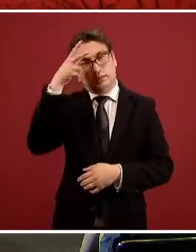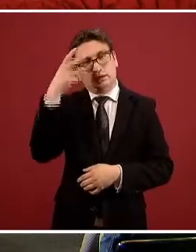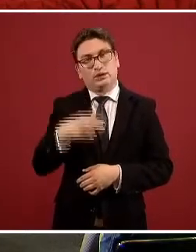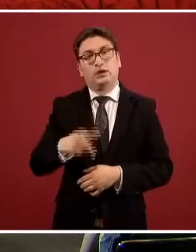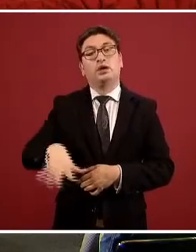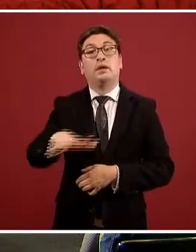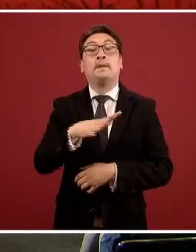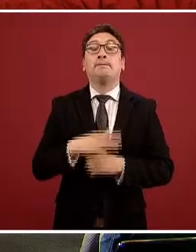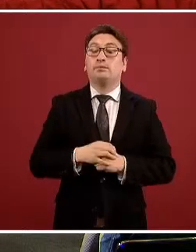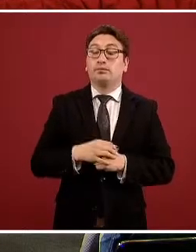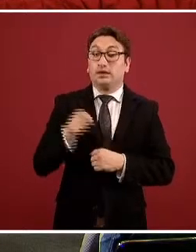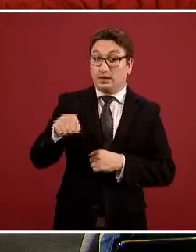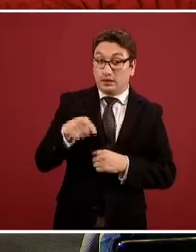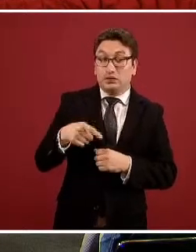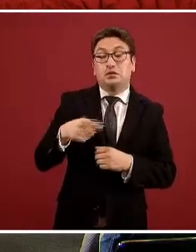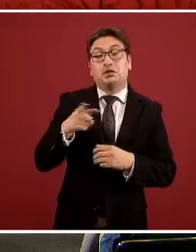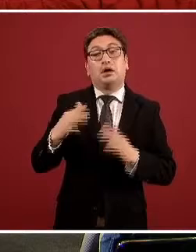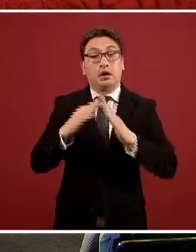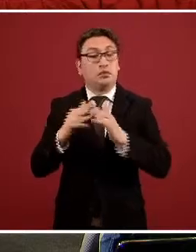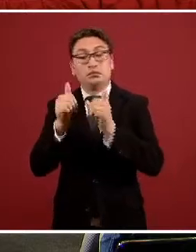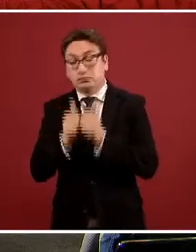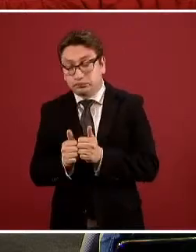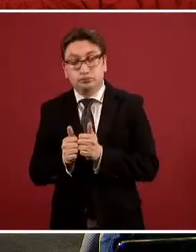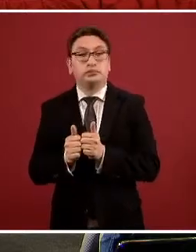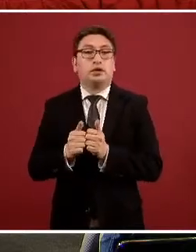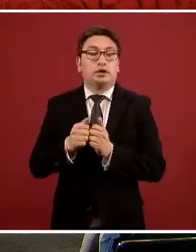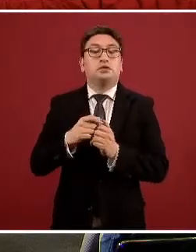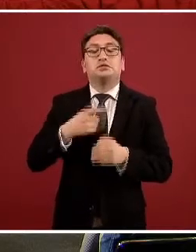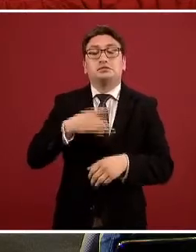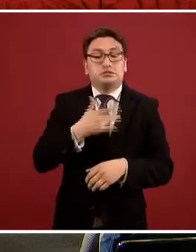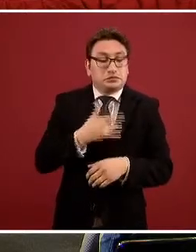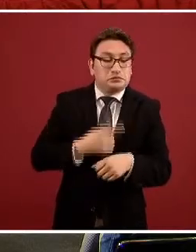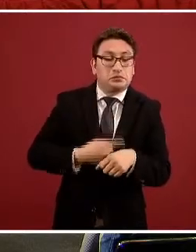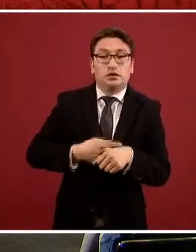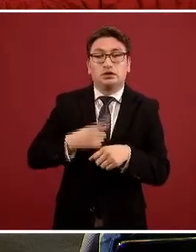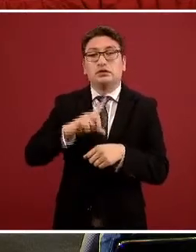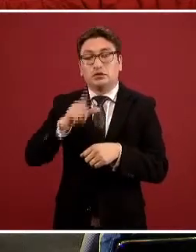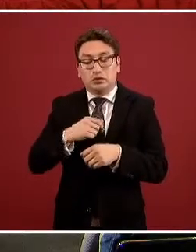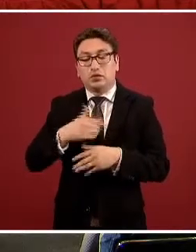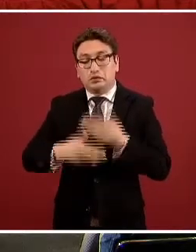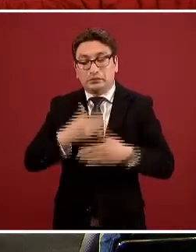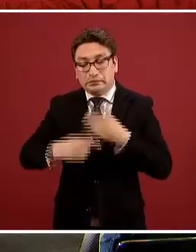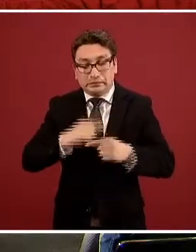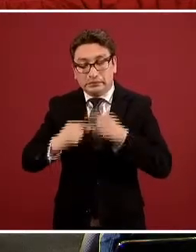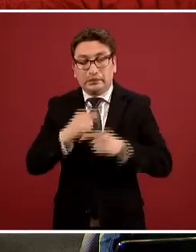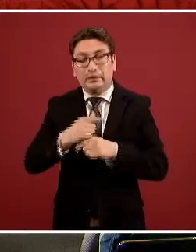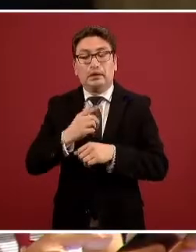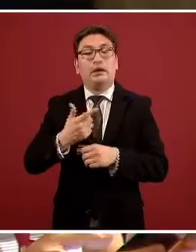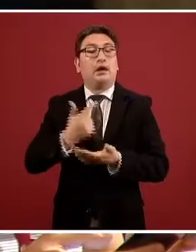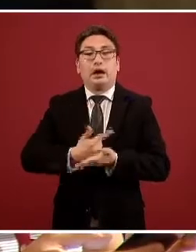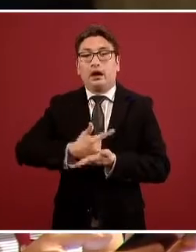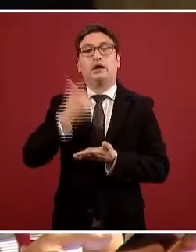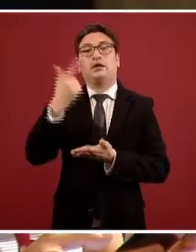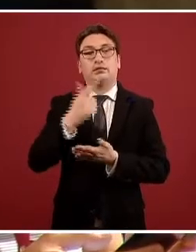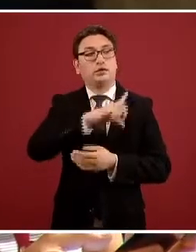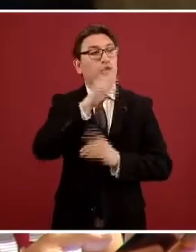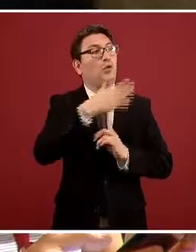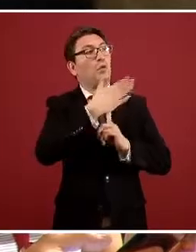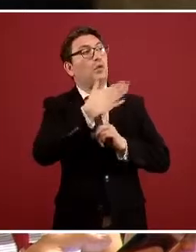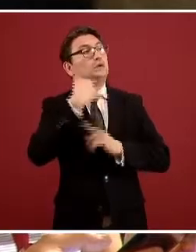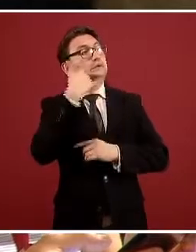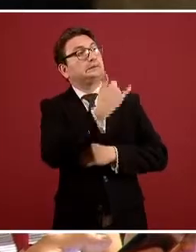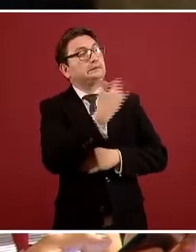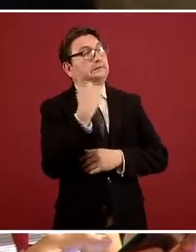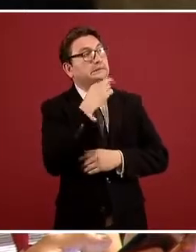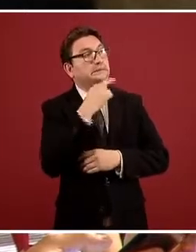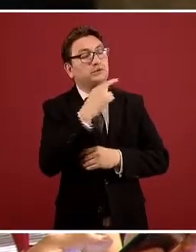justamente de quedarse en casa y se fue agravando. Sus familiares refieren que llamaron a una ambulancia, pero esta ambulancia tardó tanto que ya cuando